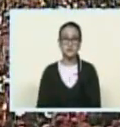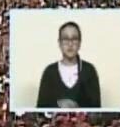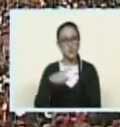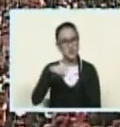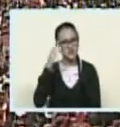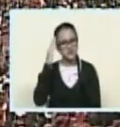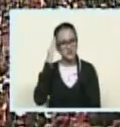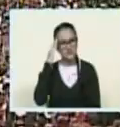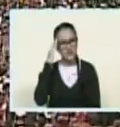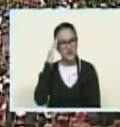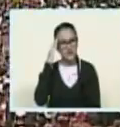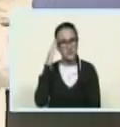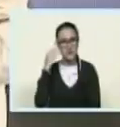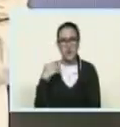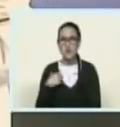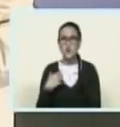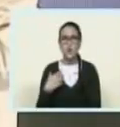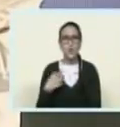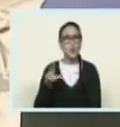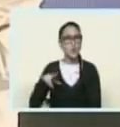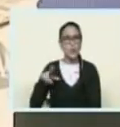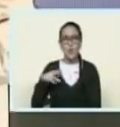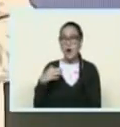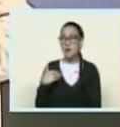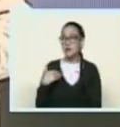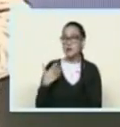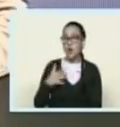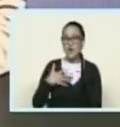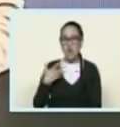ustedes saben que nunca aspiré a un cargo público.